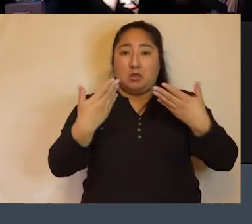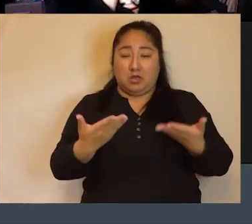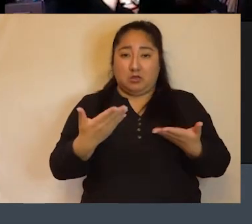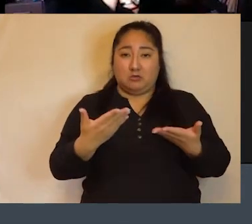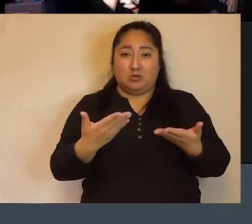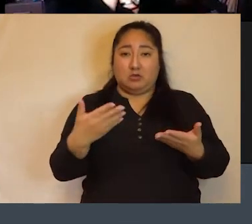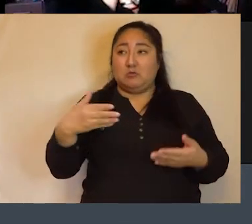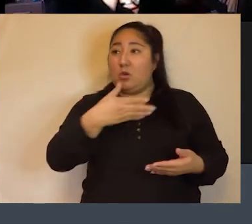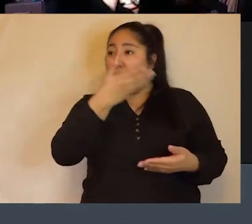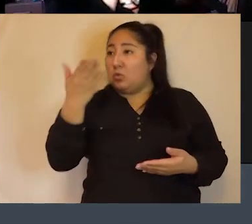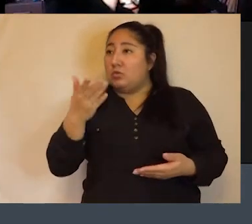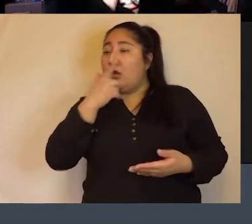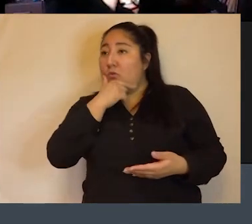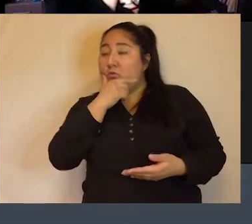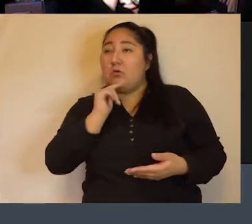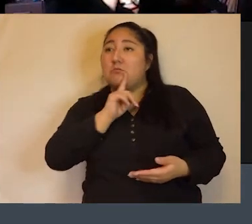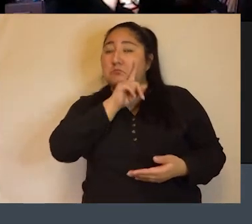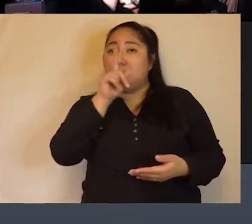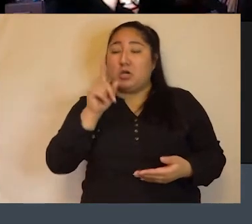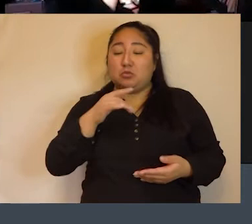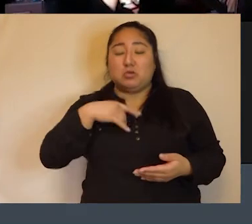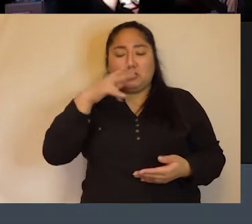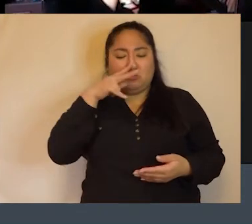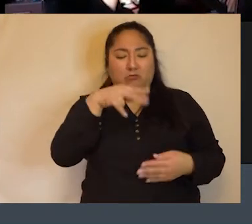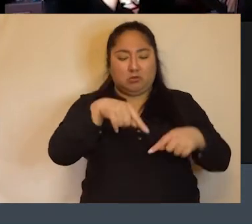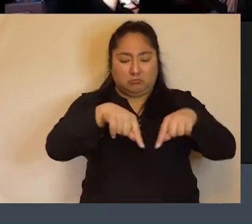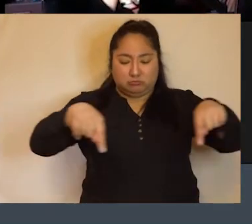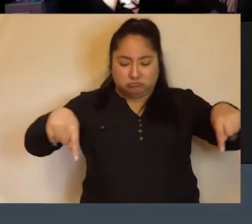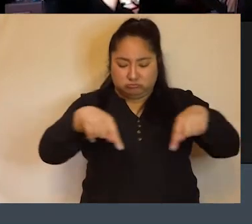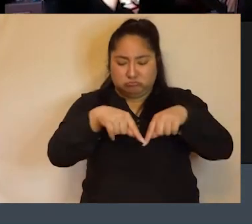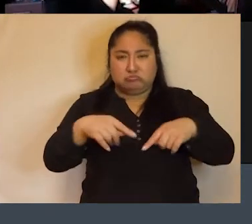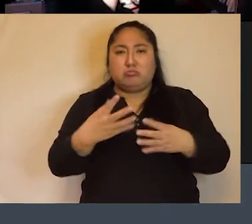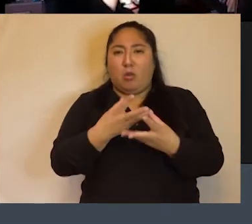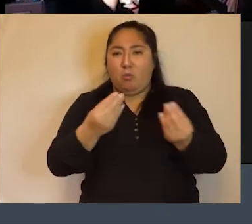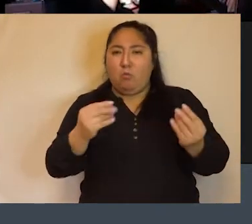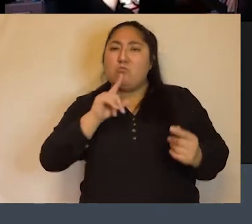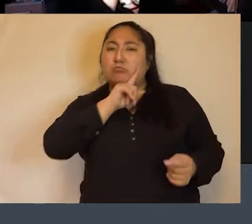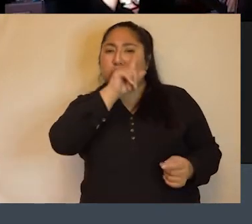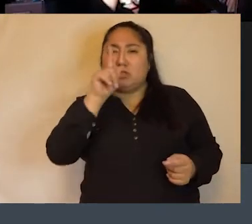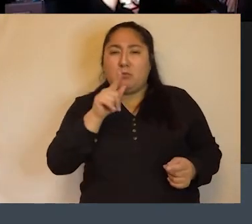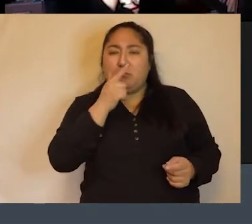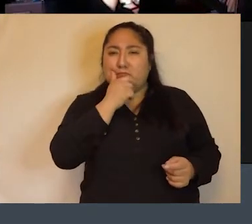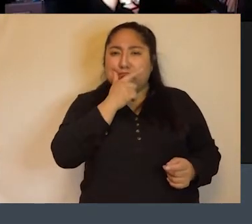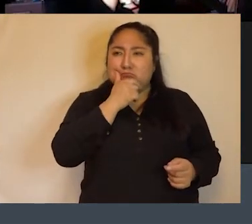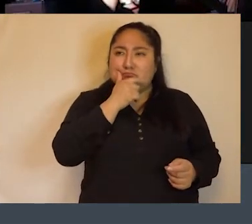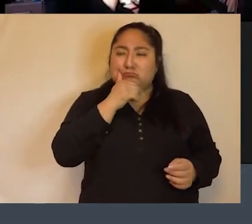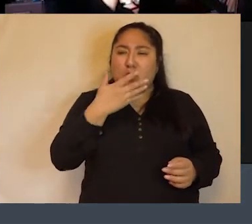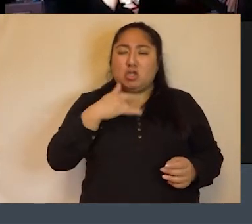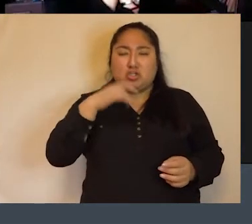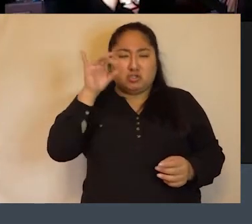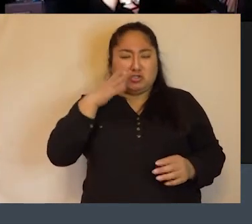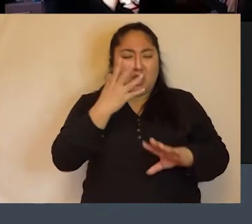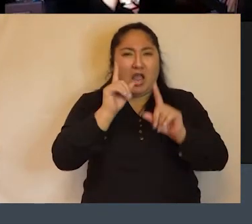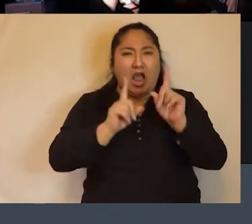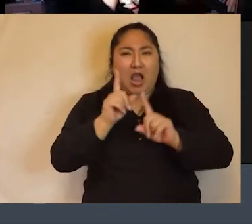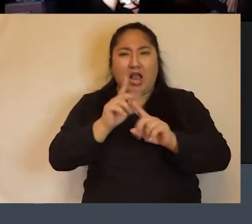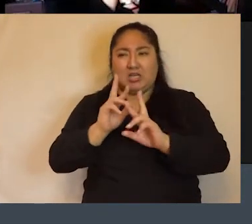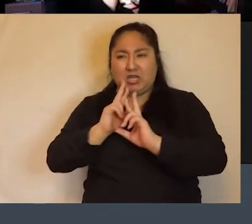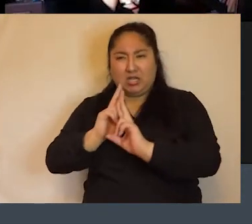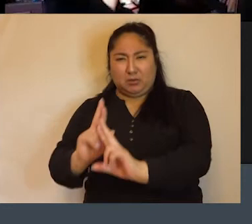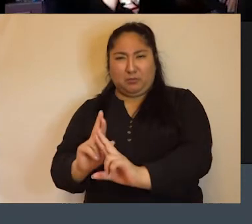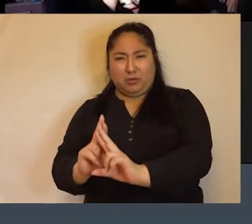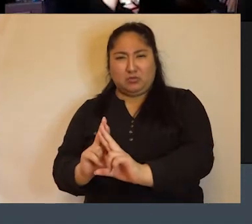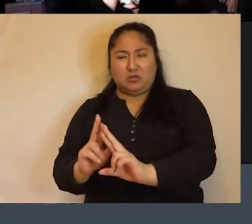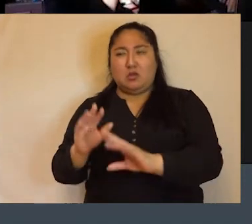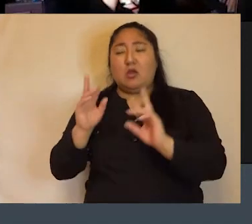Los dejo ahora para que hagan las preguntas. He estado viendo que hay muchas preguntas por el chat, que alguien las está contestando,